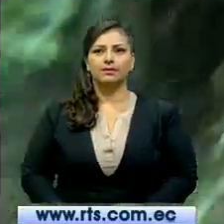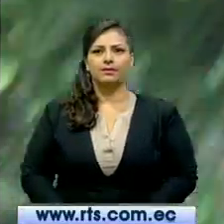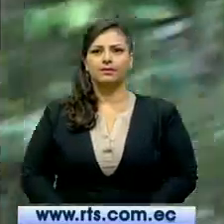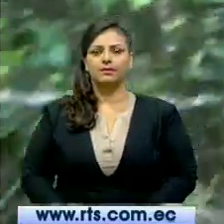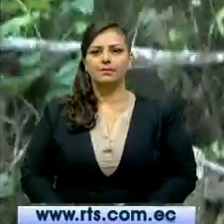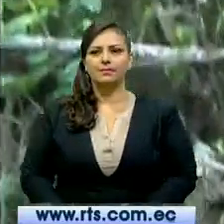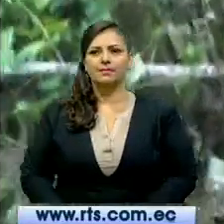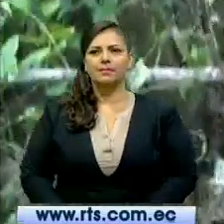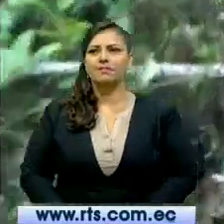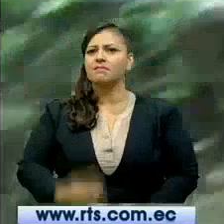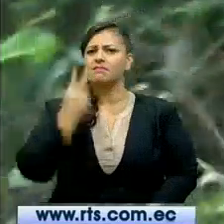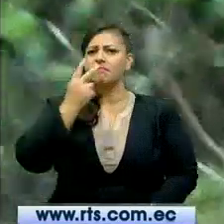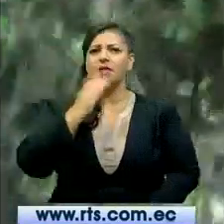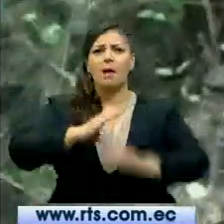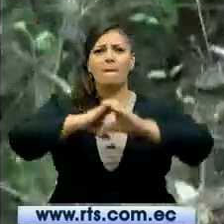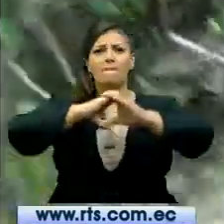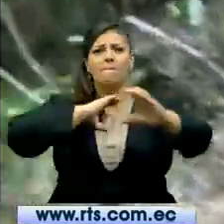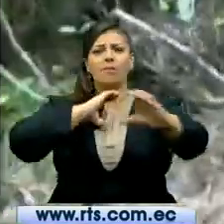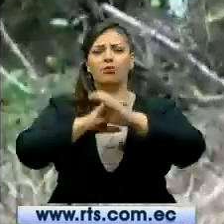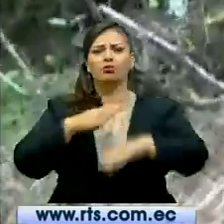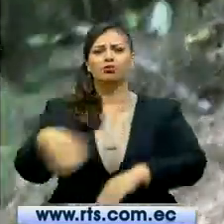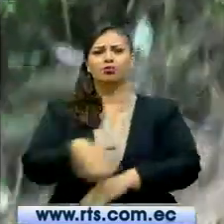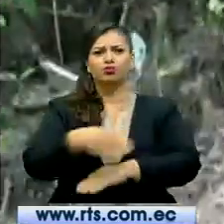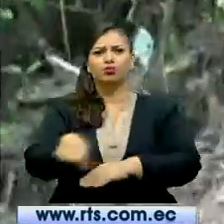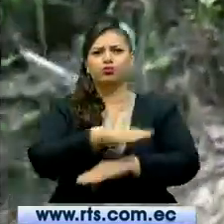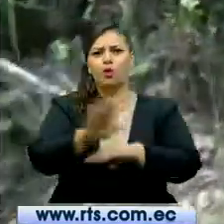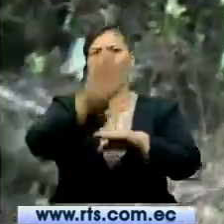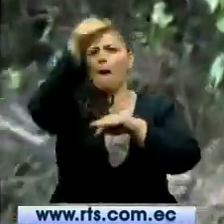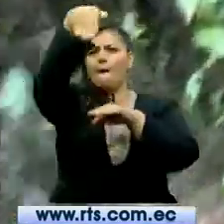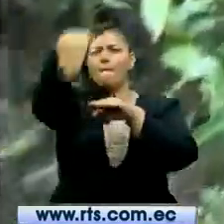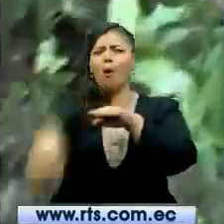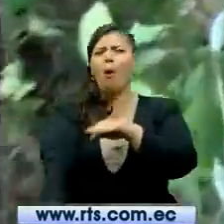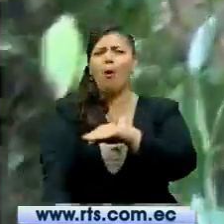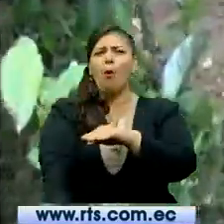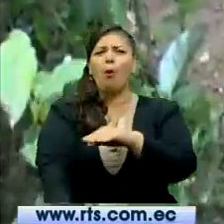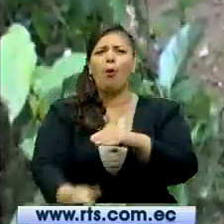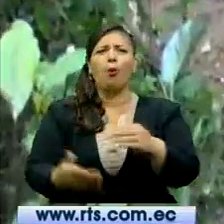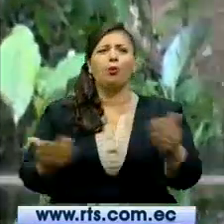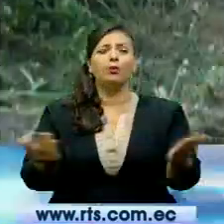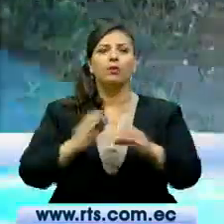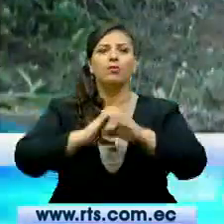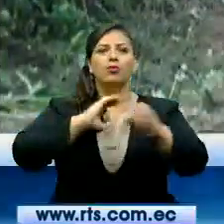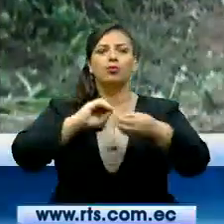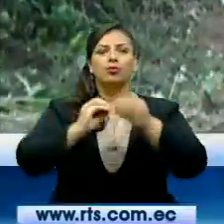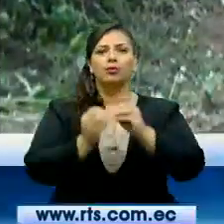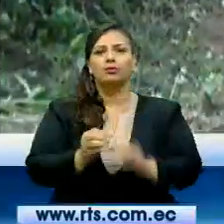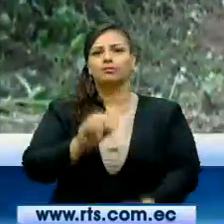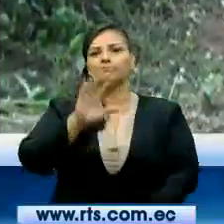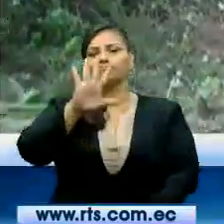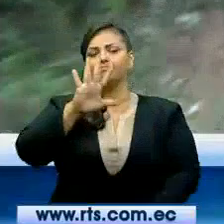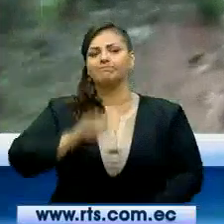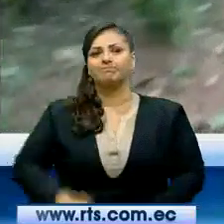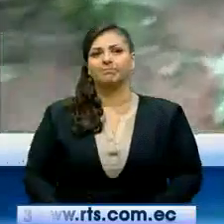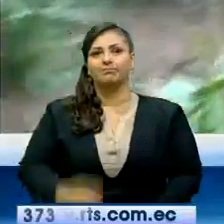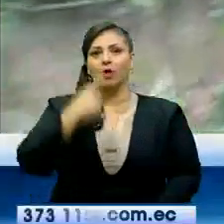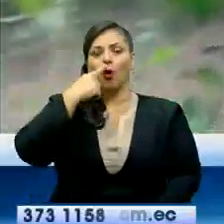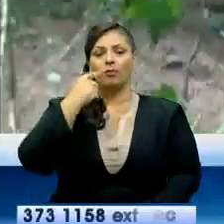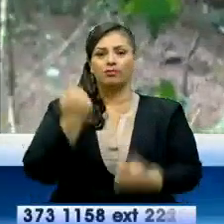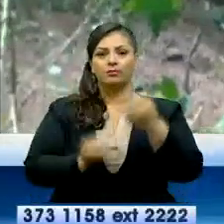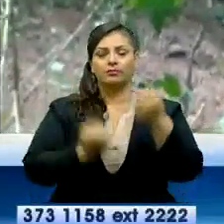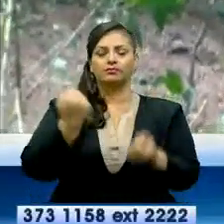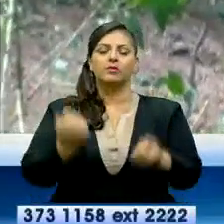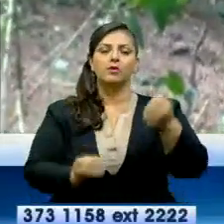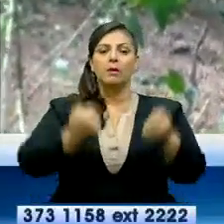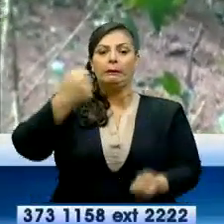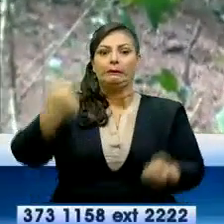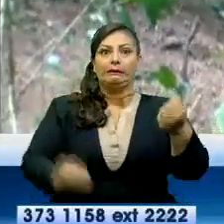Aproximadamente a 30 metros de un barranco cayó este bus de la cooperativa Guanazán Disco número 5, luego de que el conductor habría realizado una